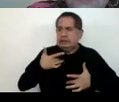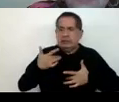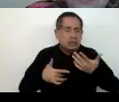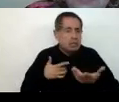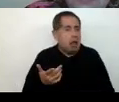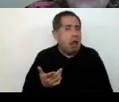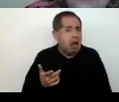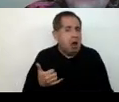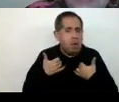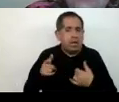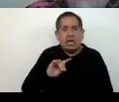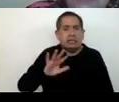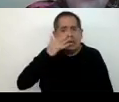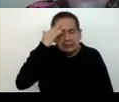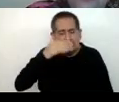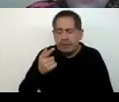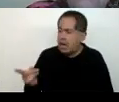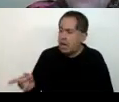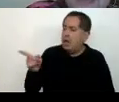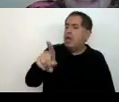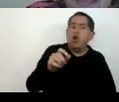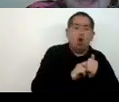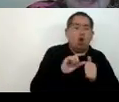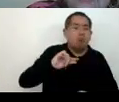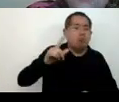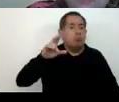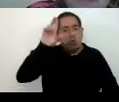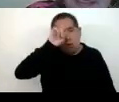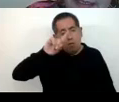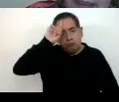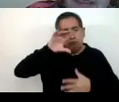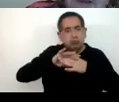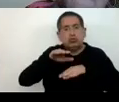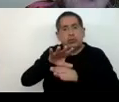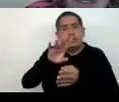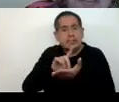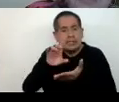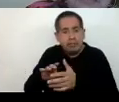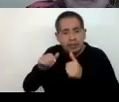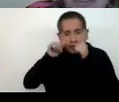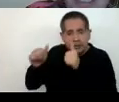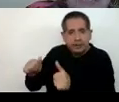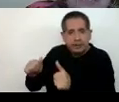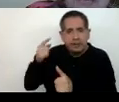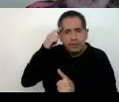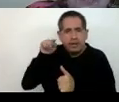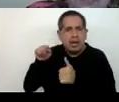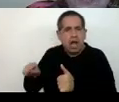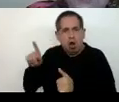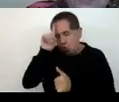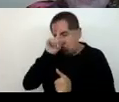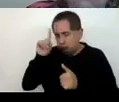adolescencia, sean referidos con un especialista en discapacidad para que les dé la